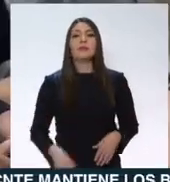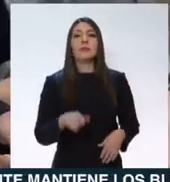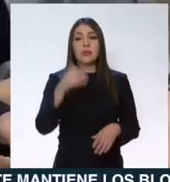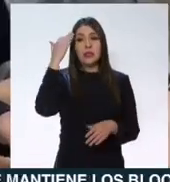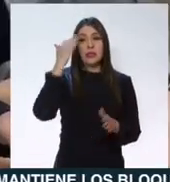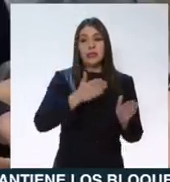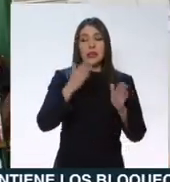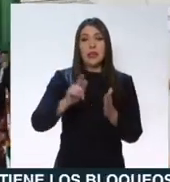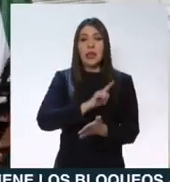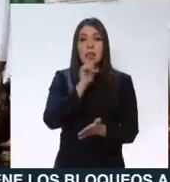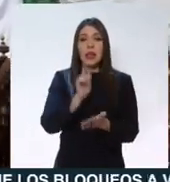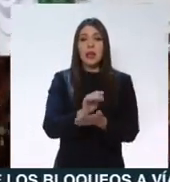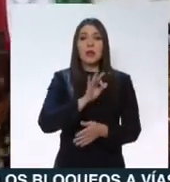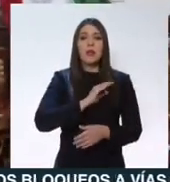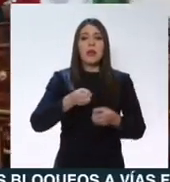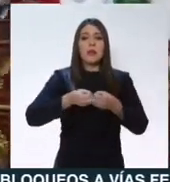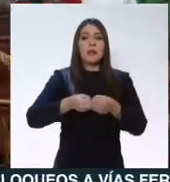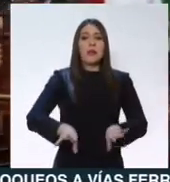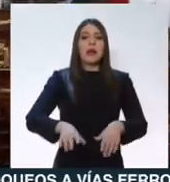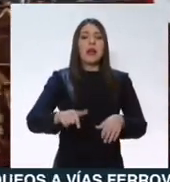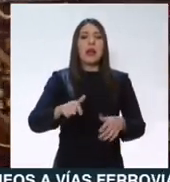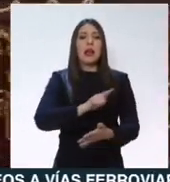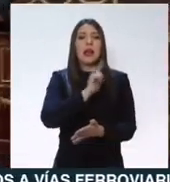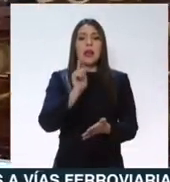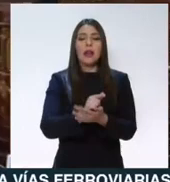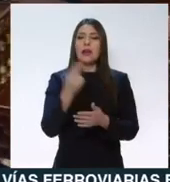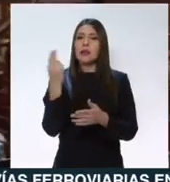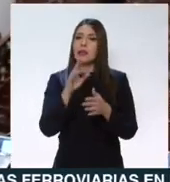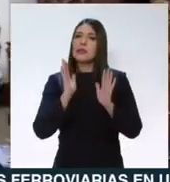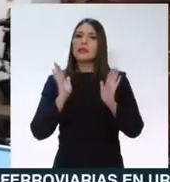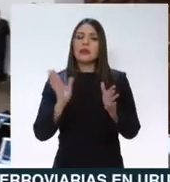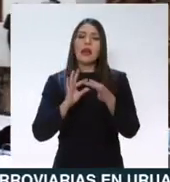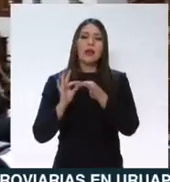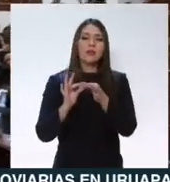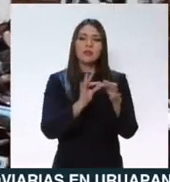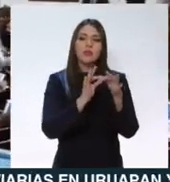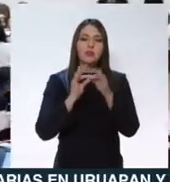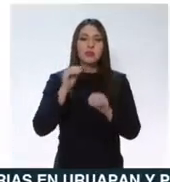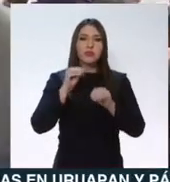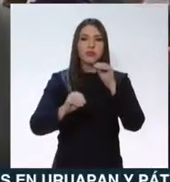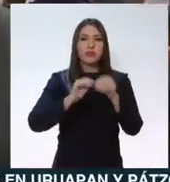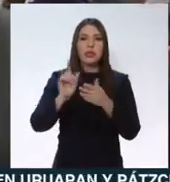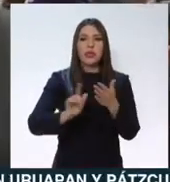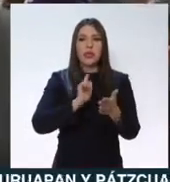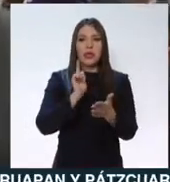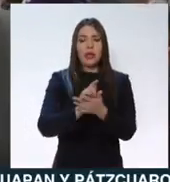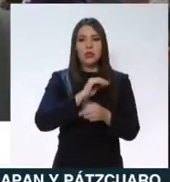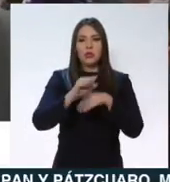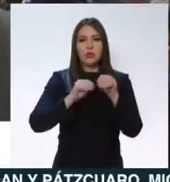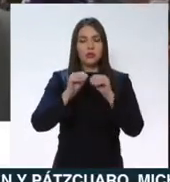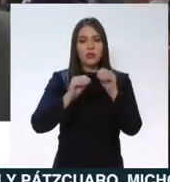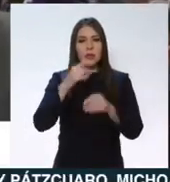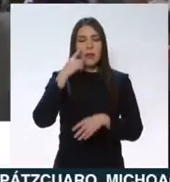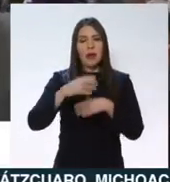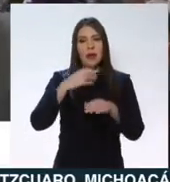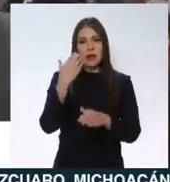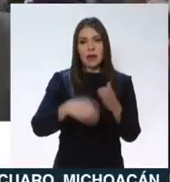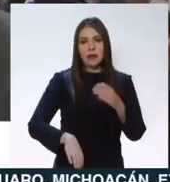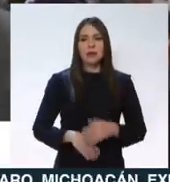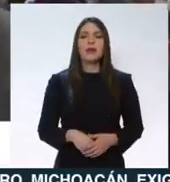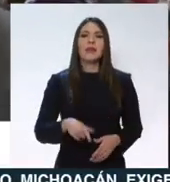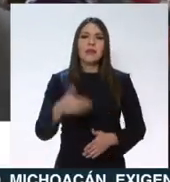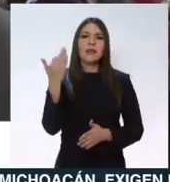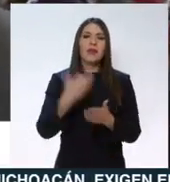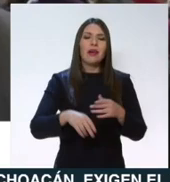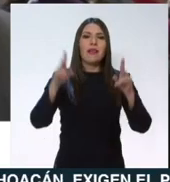provocar vacíos legales, razón por la que urge la armonización del marco legal en su conjunto. Porque hay varios temas, por ejemplo, en temas